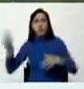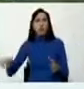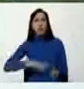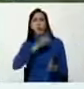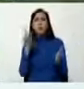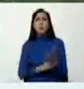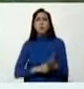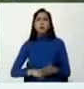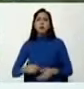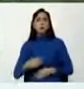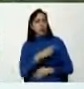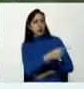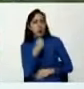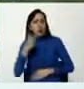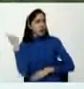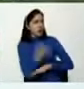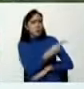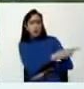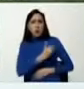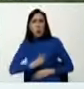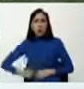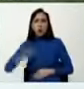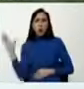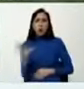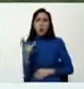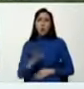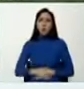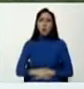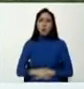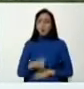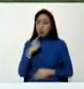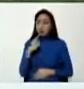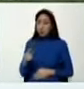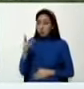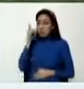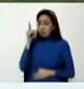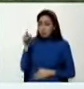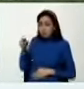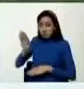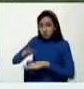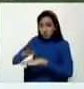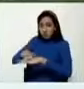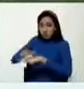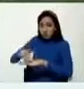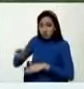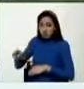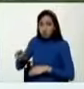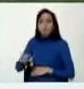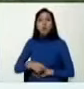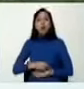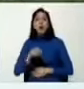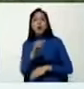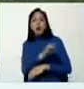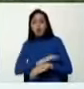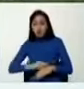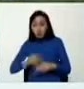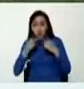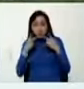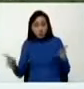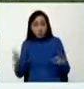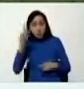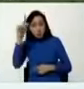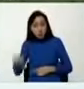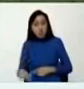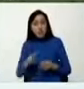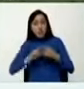resto de Venezuela. Así lo denuncio. Así que le he dicho a la vicepresidenta y le he encargado, y a la ministra del Poder Popular de Interior,